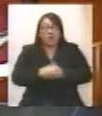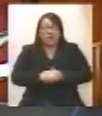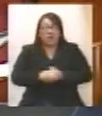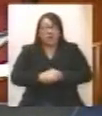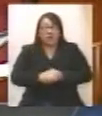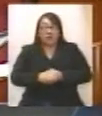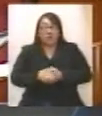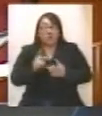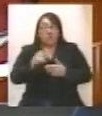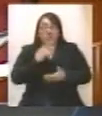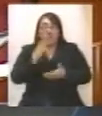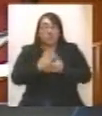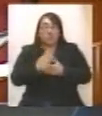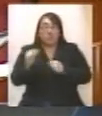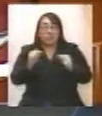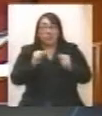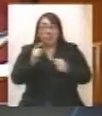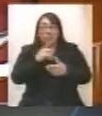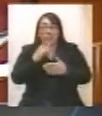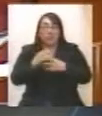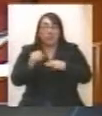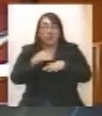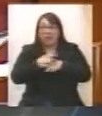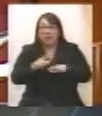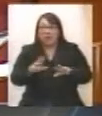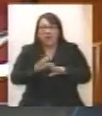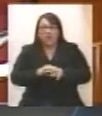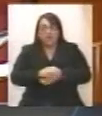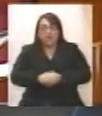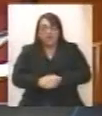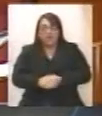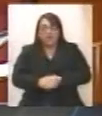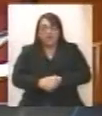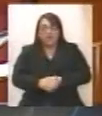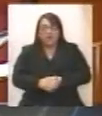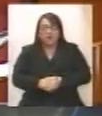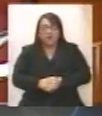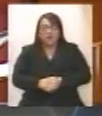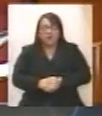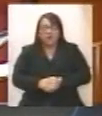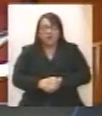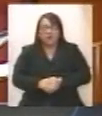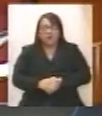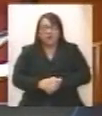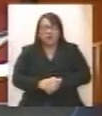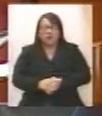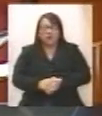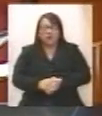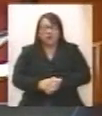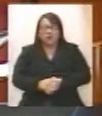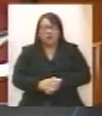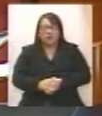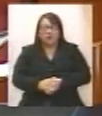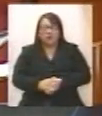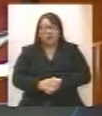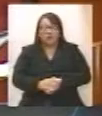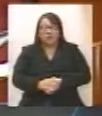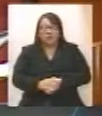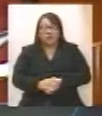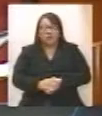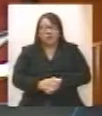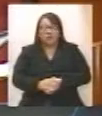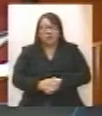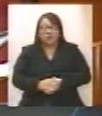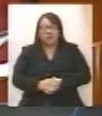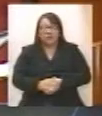en casos de delitos o desastres por acción de la naturaleza. A la fecha contamos con los 8 proyectos de